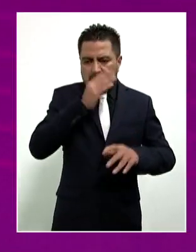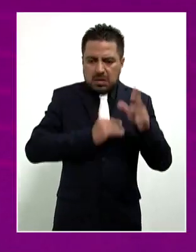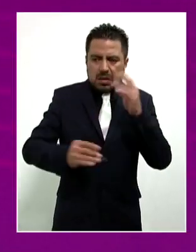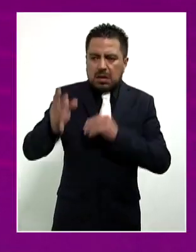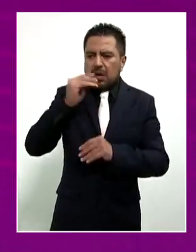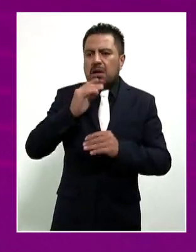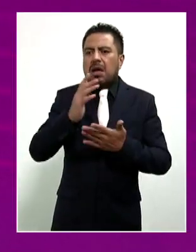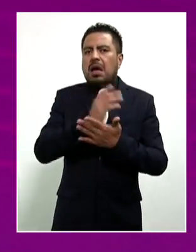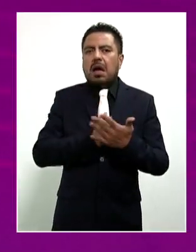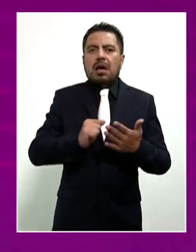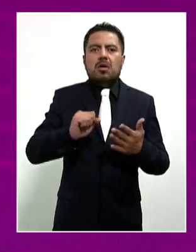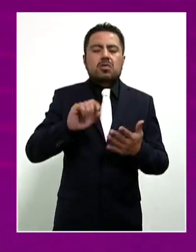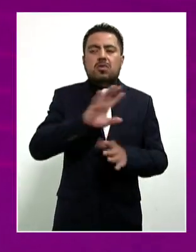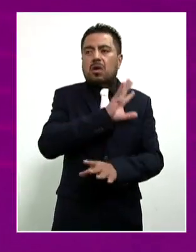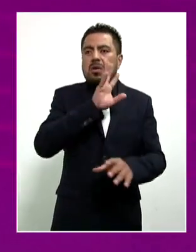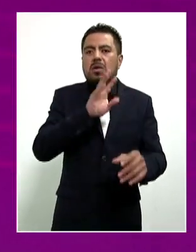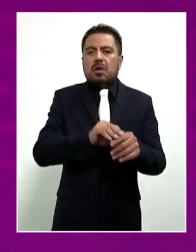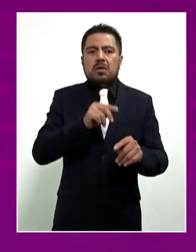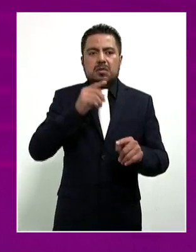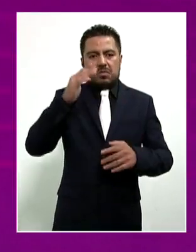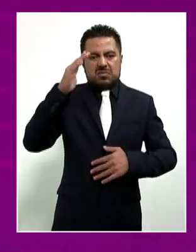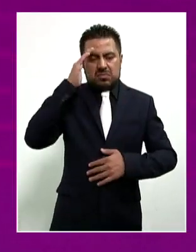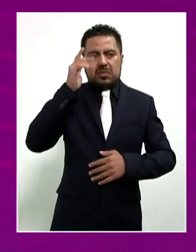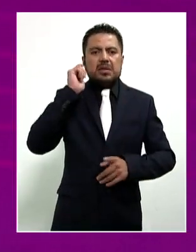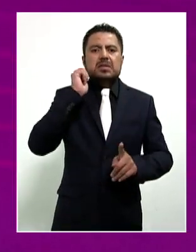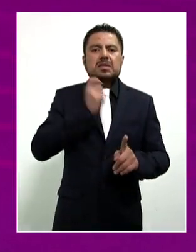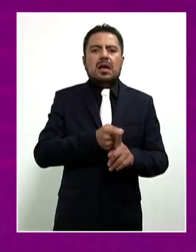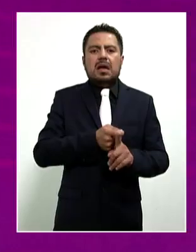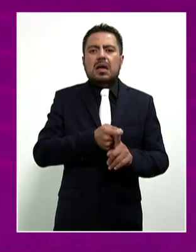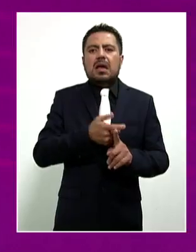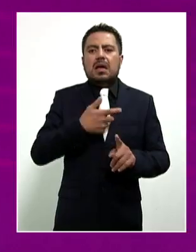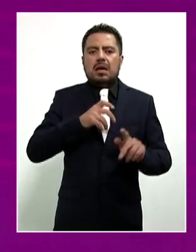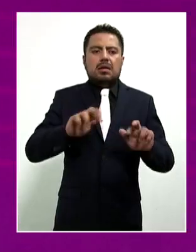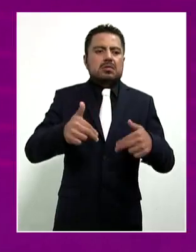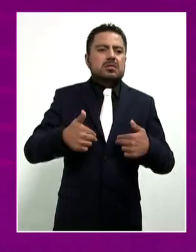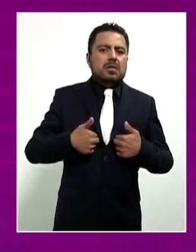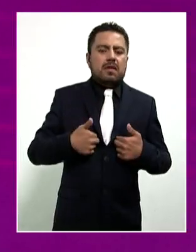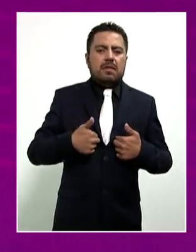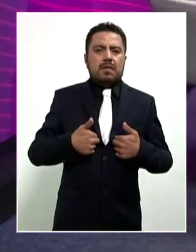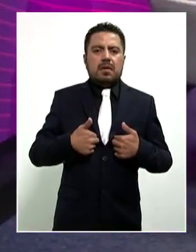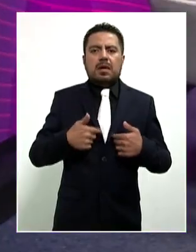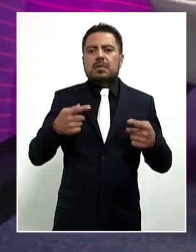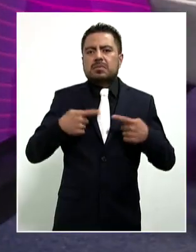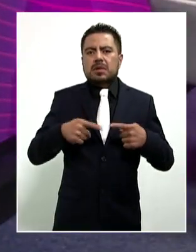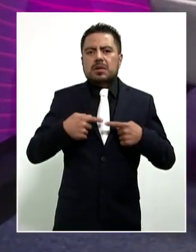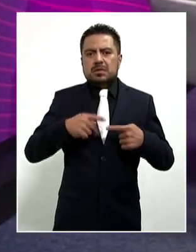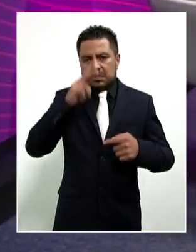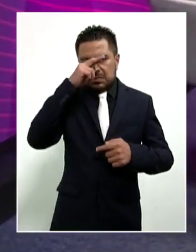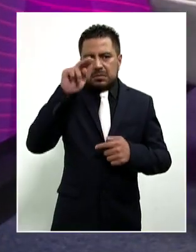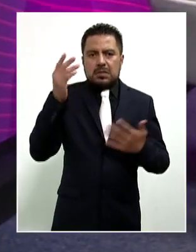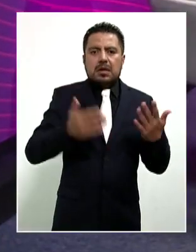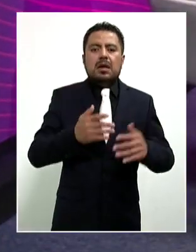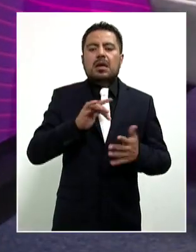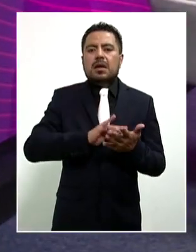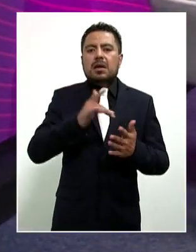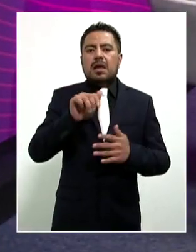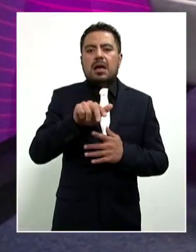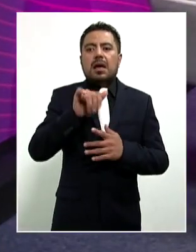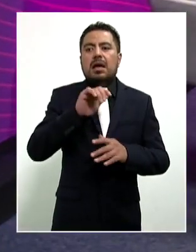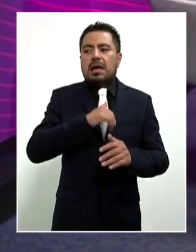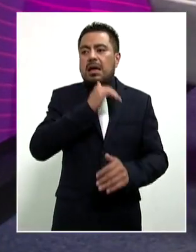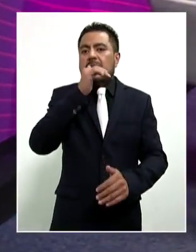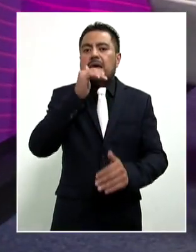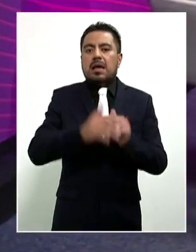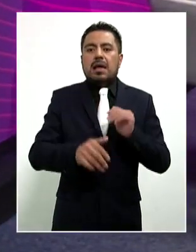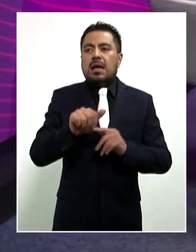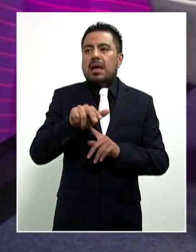ganando todo este potencial que significa estar recibiendo a las personas en México. Gracias, Ana. Se nos está acabando el